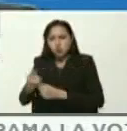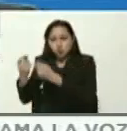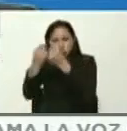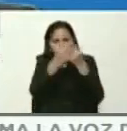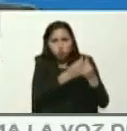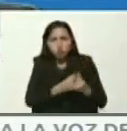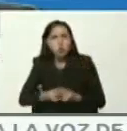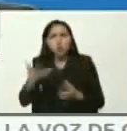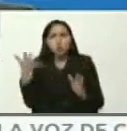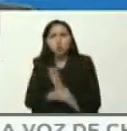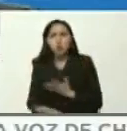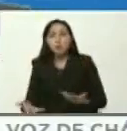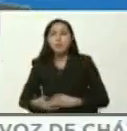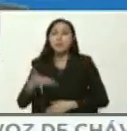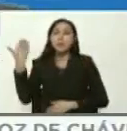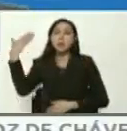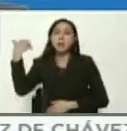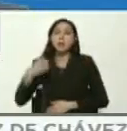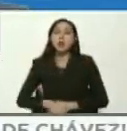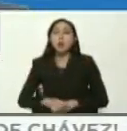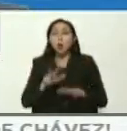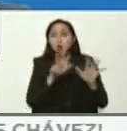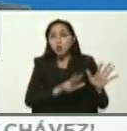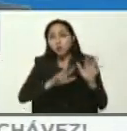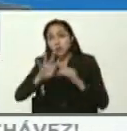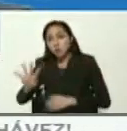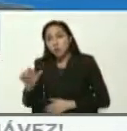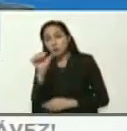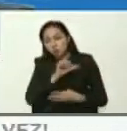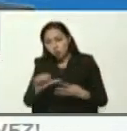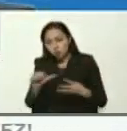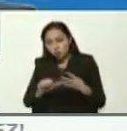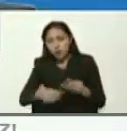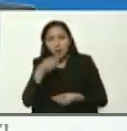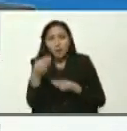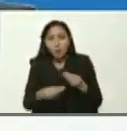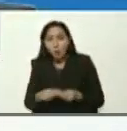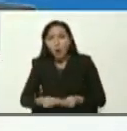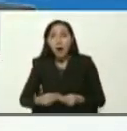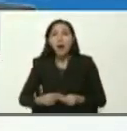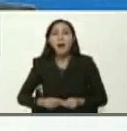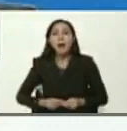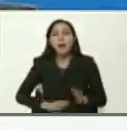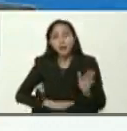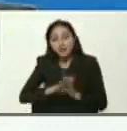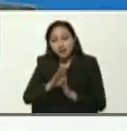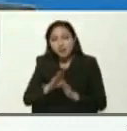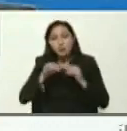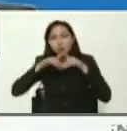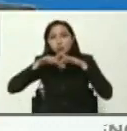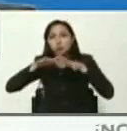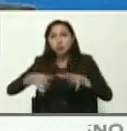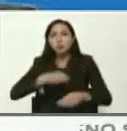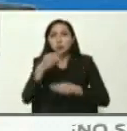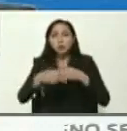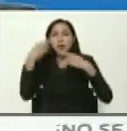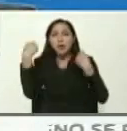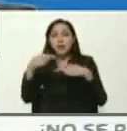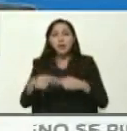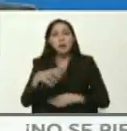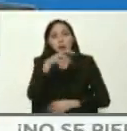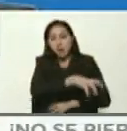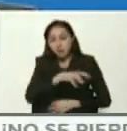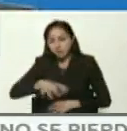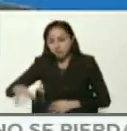cual durante 84 semanas de manera efectiva se ha venido desarrollando este despliegue con los niveles nacionales,